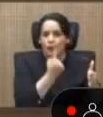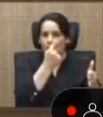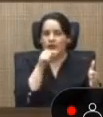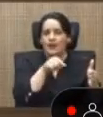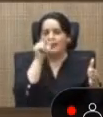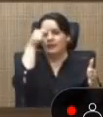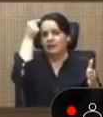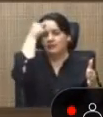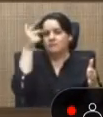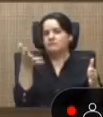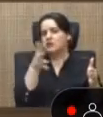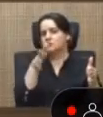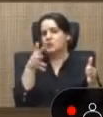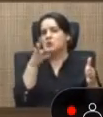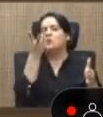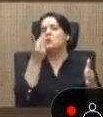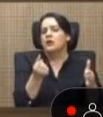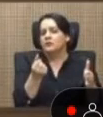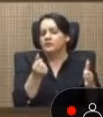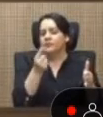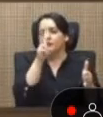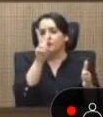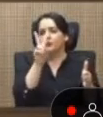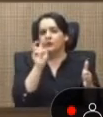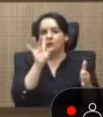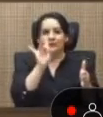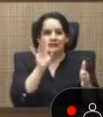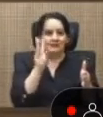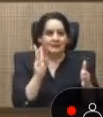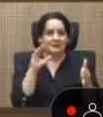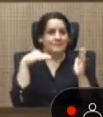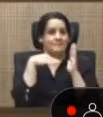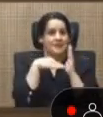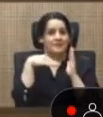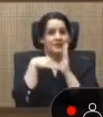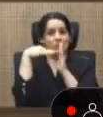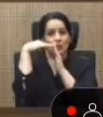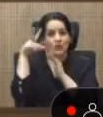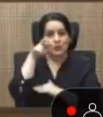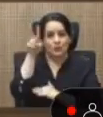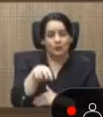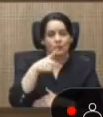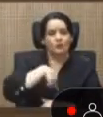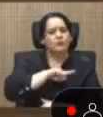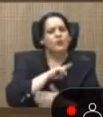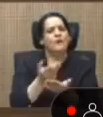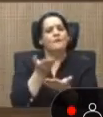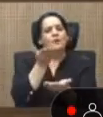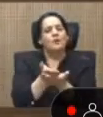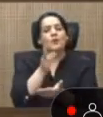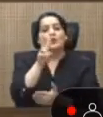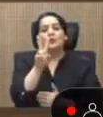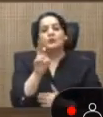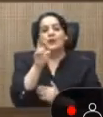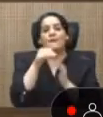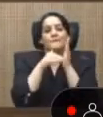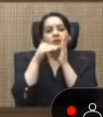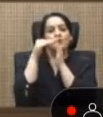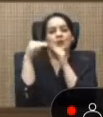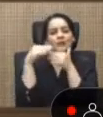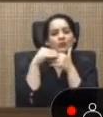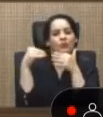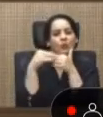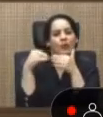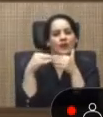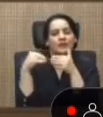de 286 mil millones de colones, proponemos que los 200 millones de dólares ofrecidos al país